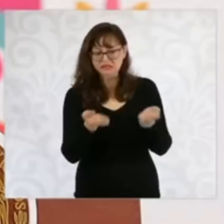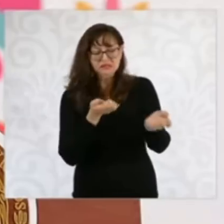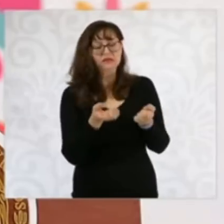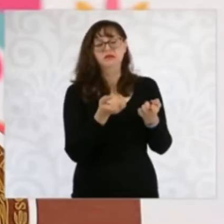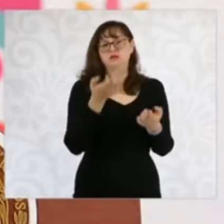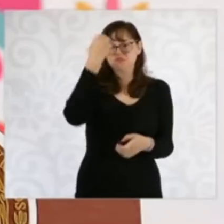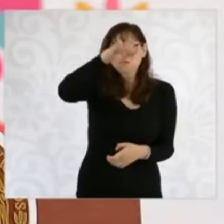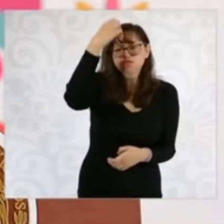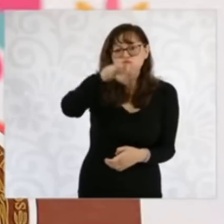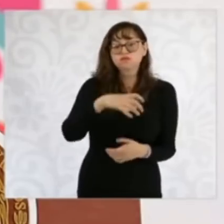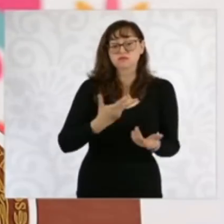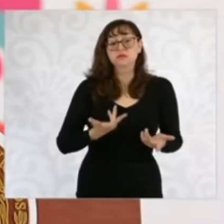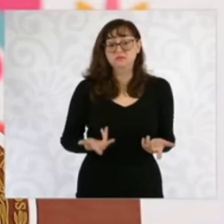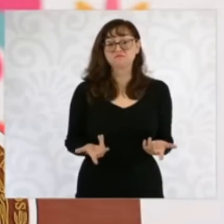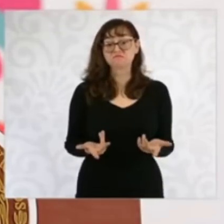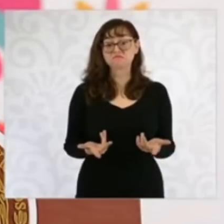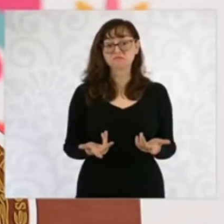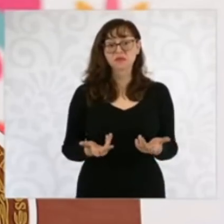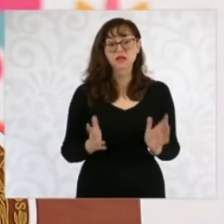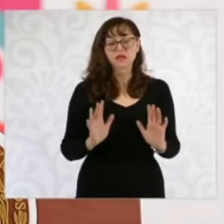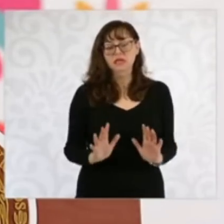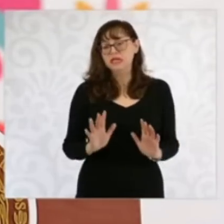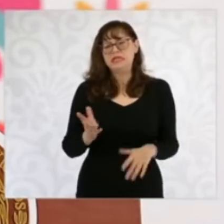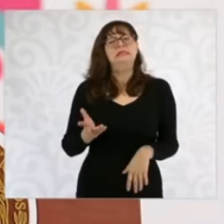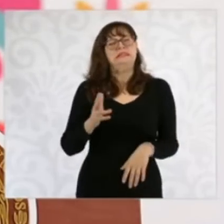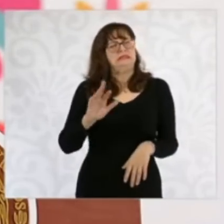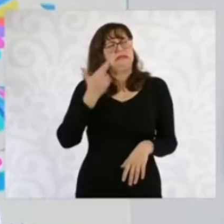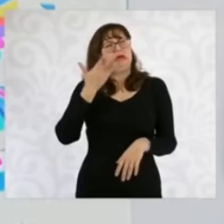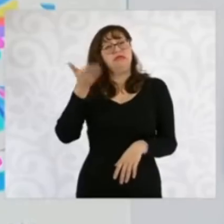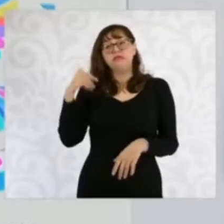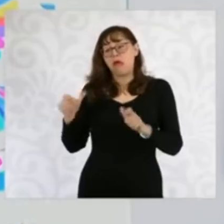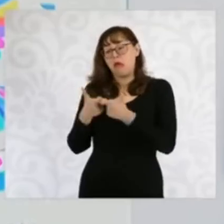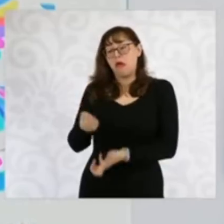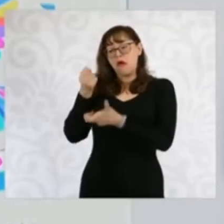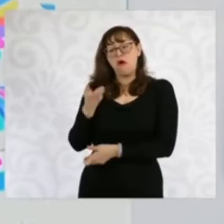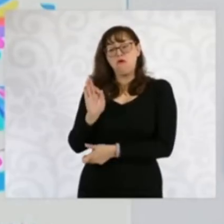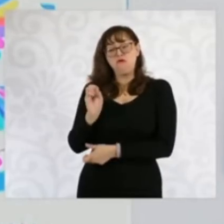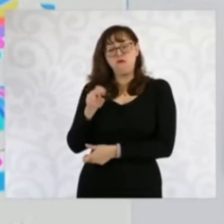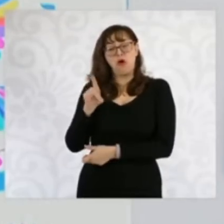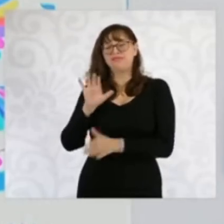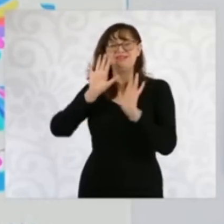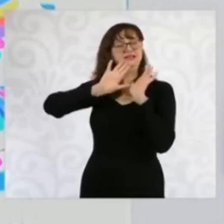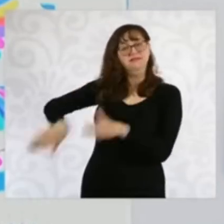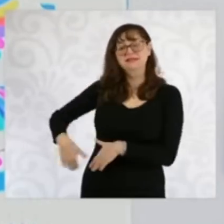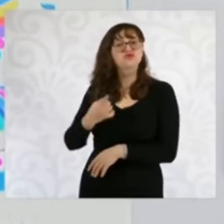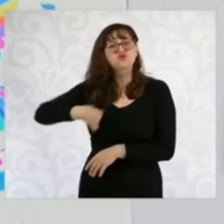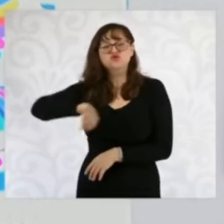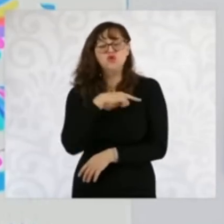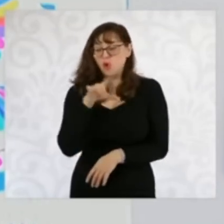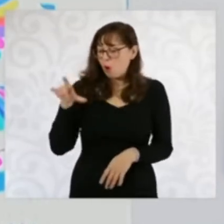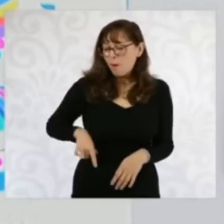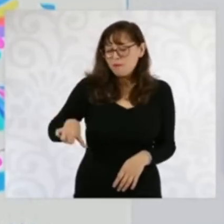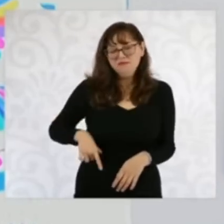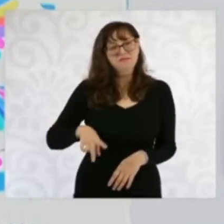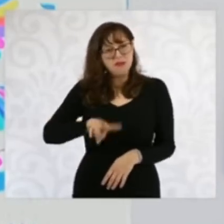Y al mismo tiempo, por más que se haya dicho que el Fonden y todo esto, hay un presupuesto establecido claramente en el presupuesto